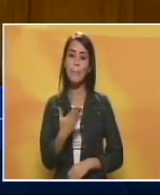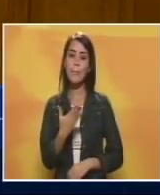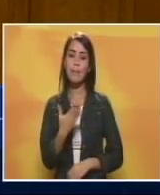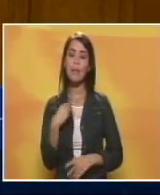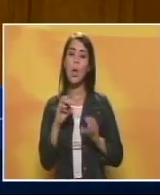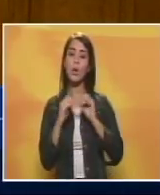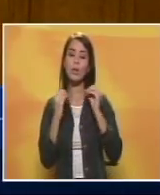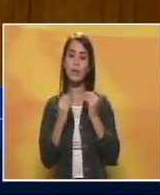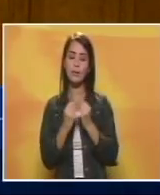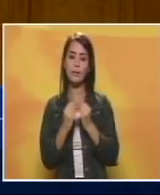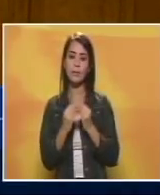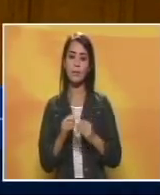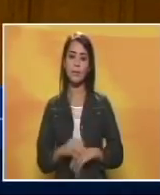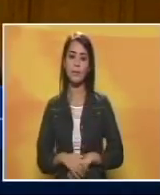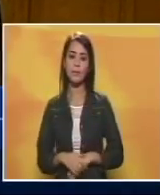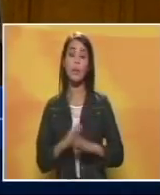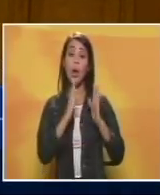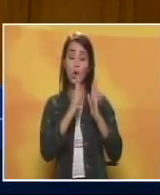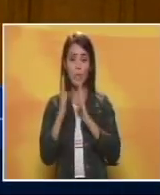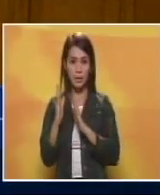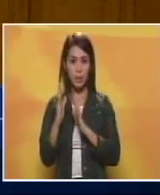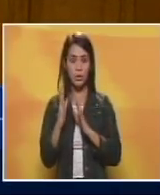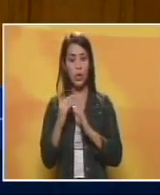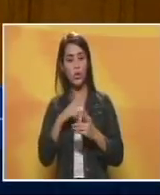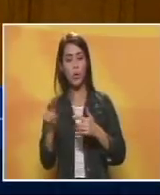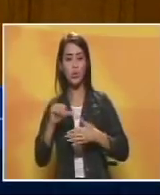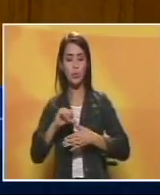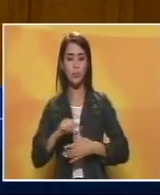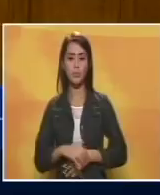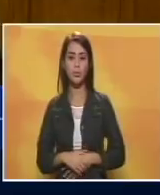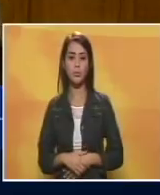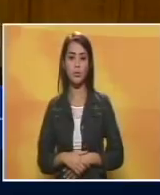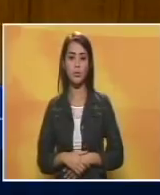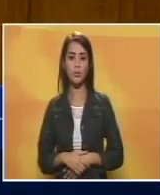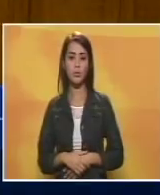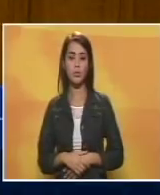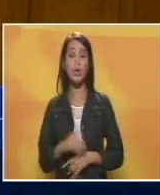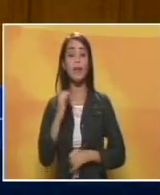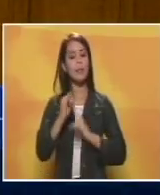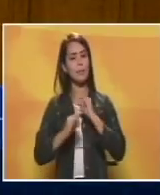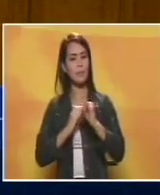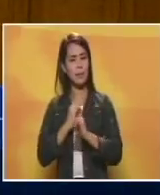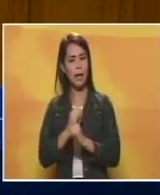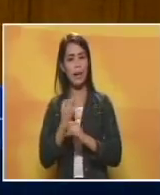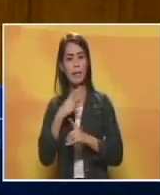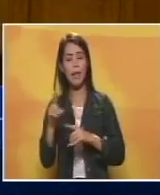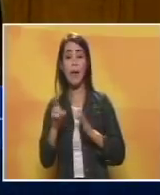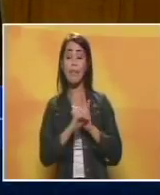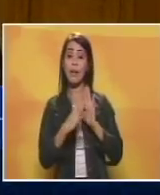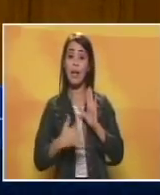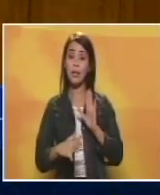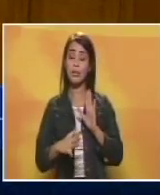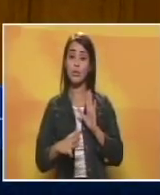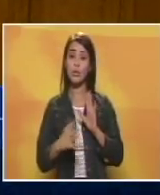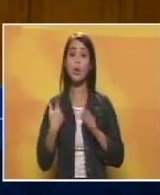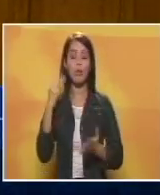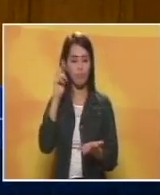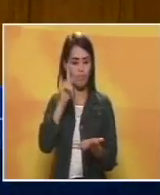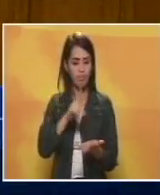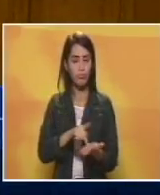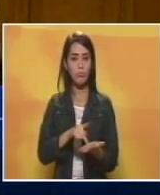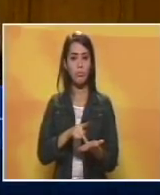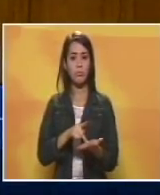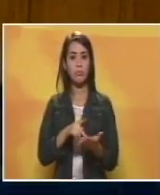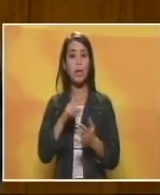organismos competentes, a la Organización de Estados Americanos, a la Corte Interamericana de Derechos Humanos, que pueda personarse